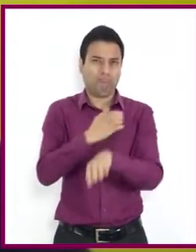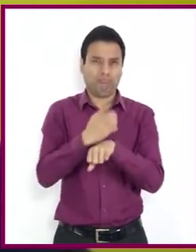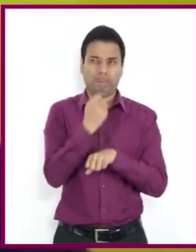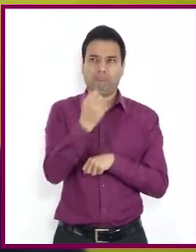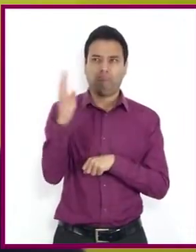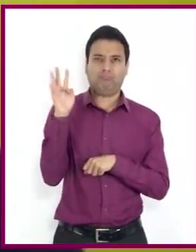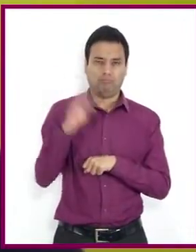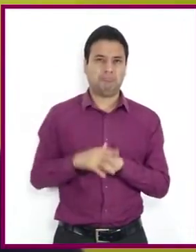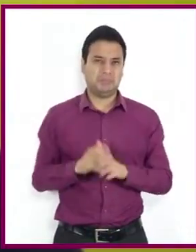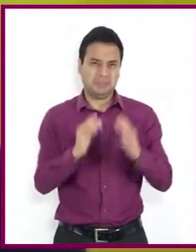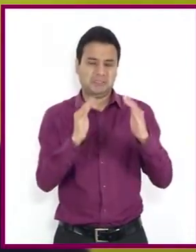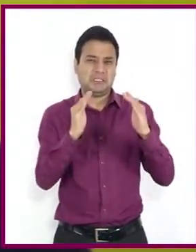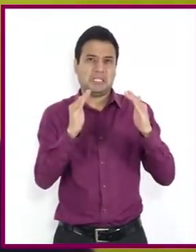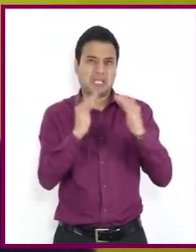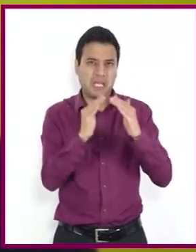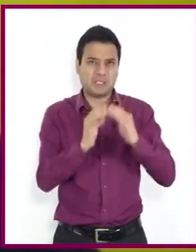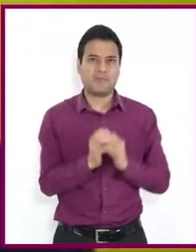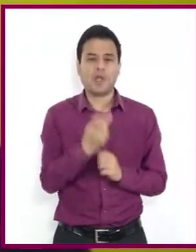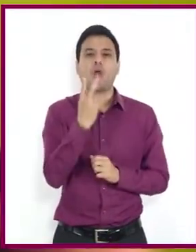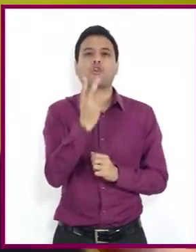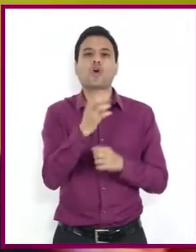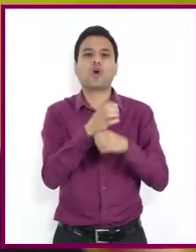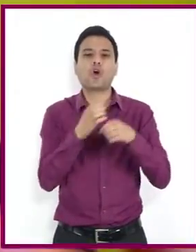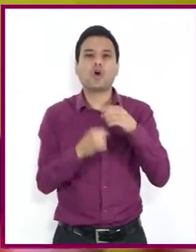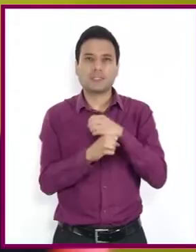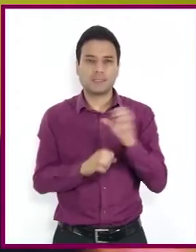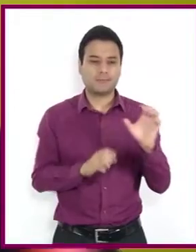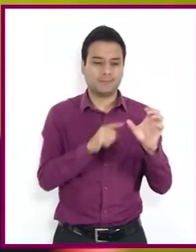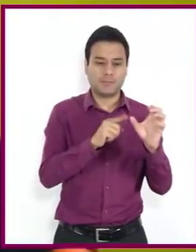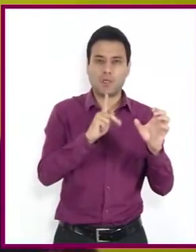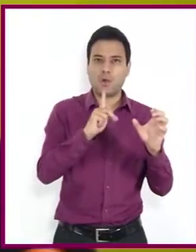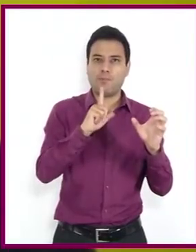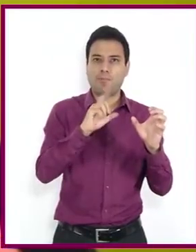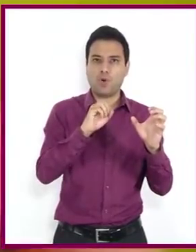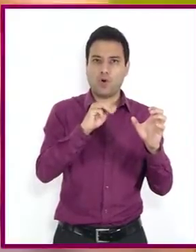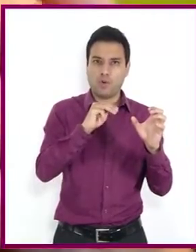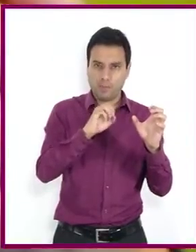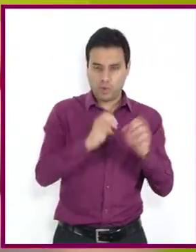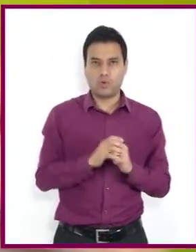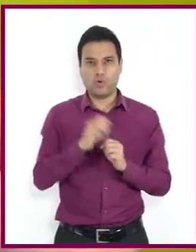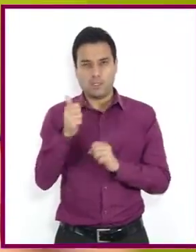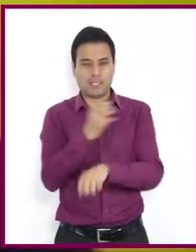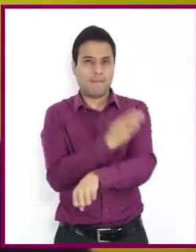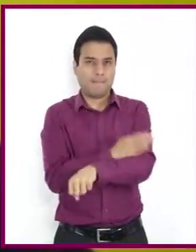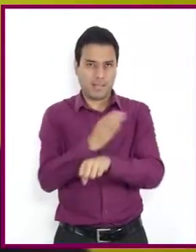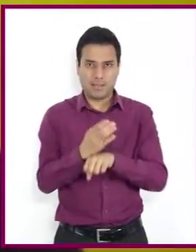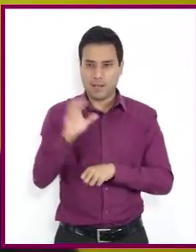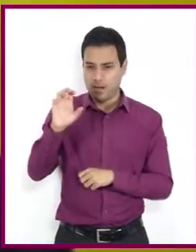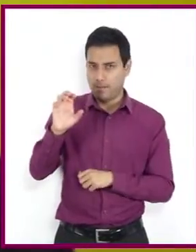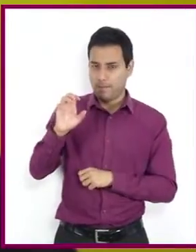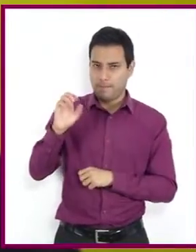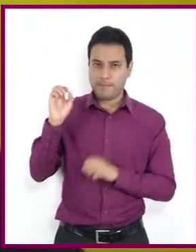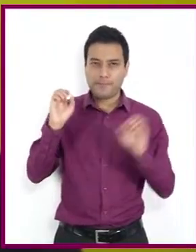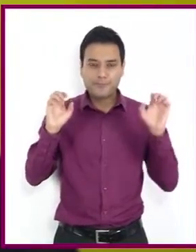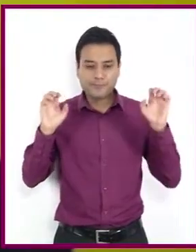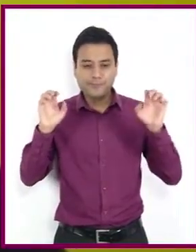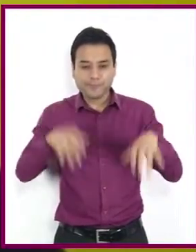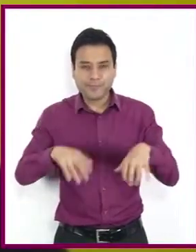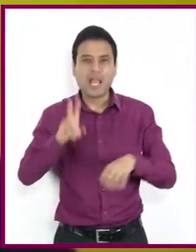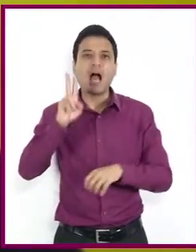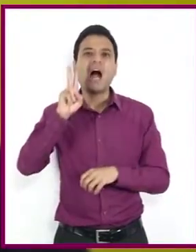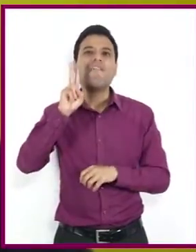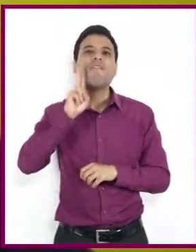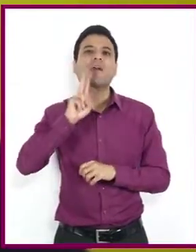casa, tiramos dos piezas diferentes, una de plomo, una de madera, desde la misma altura y con la misma